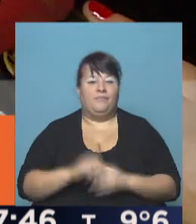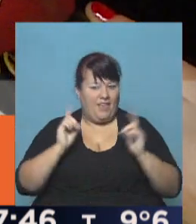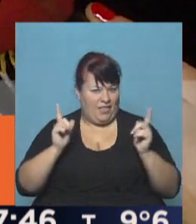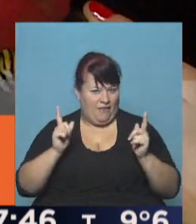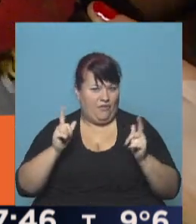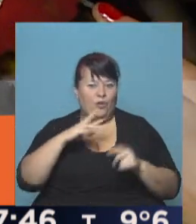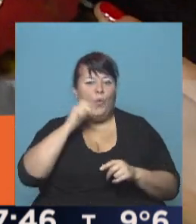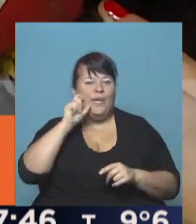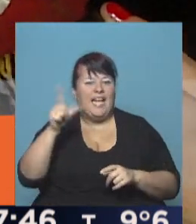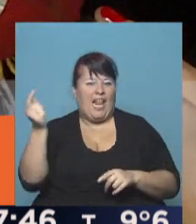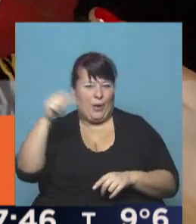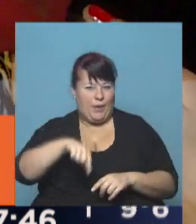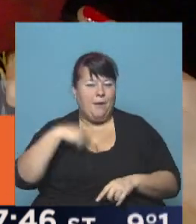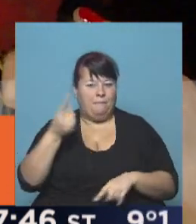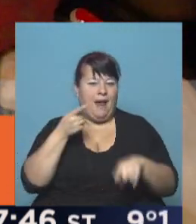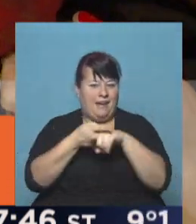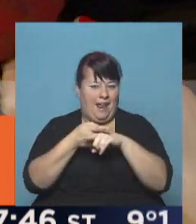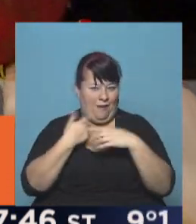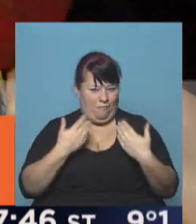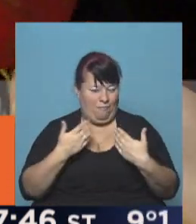Disfruto de que Villarreal esté acá, que mañana pueda jugar